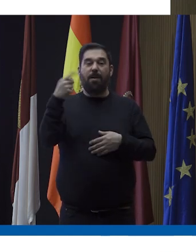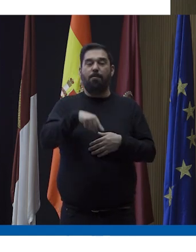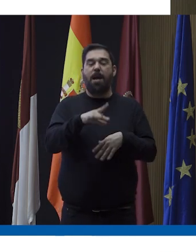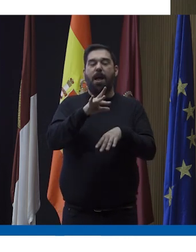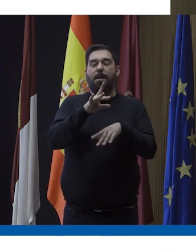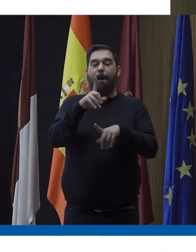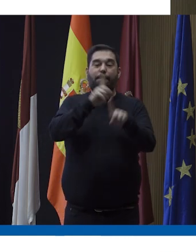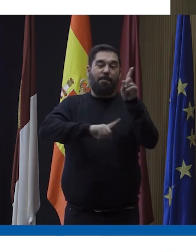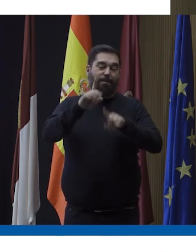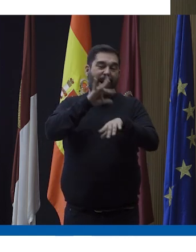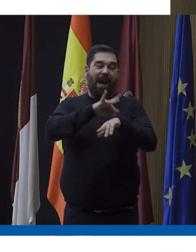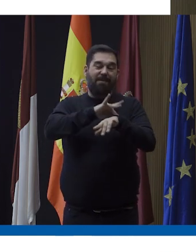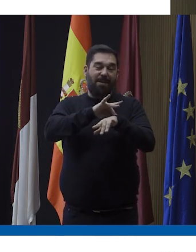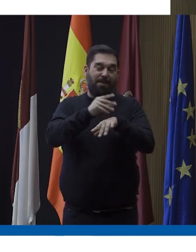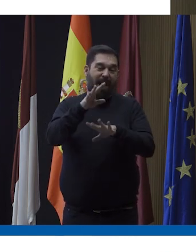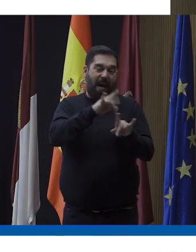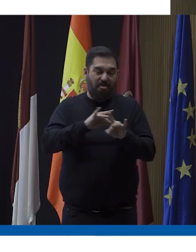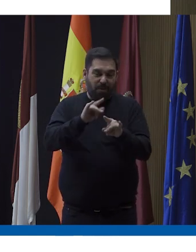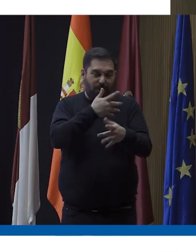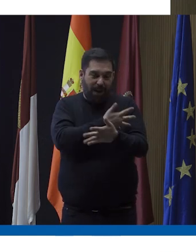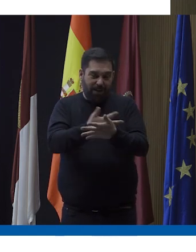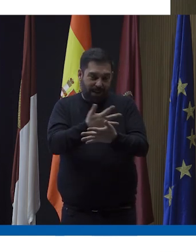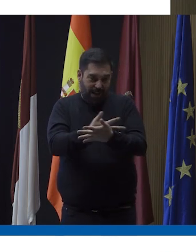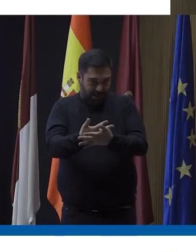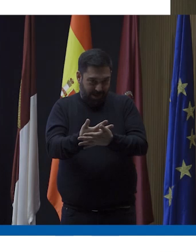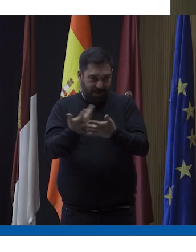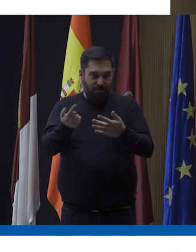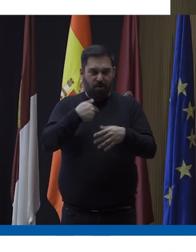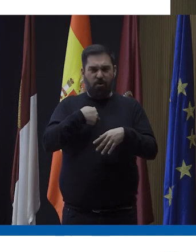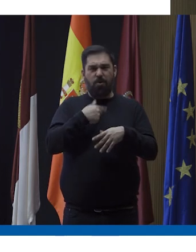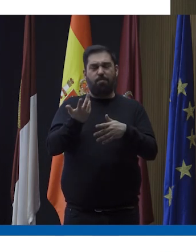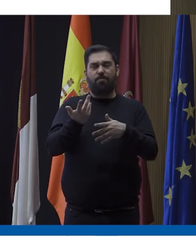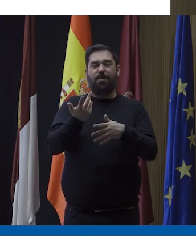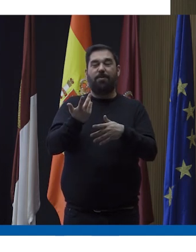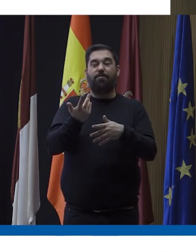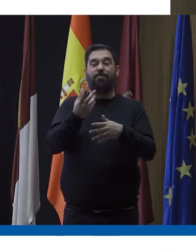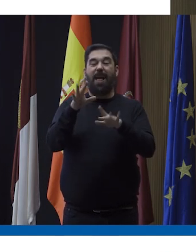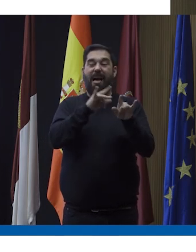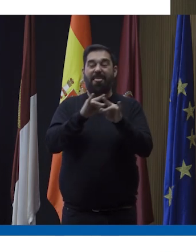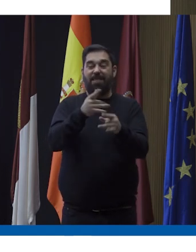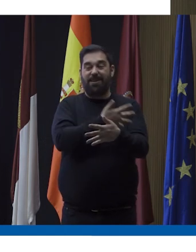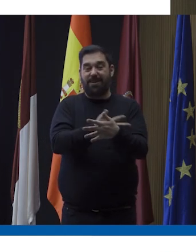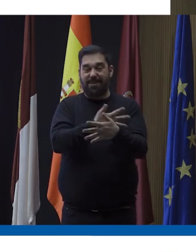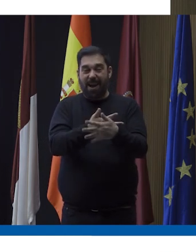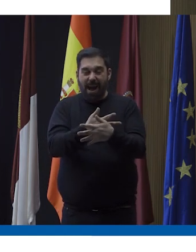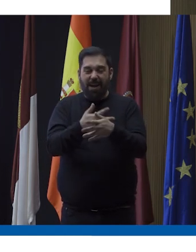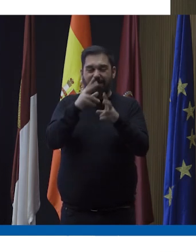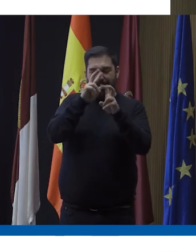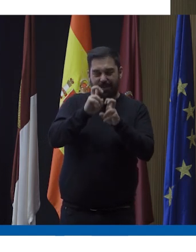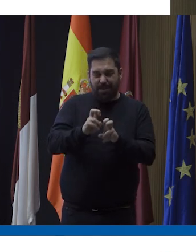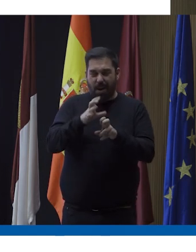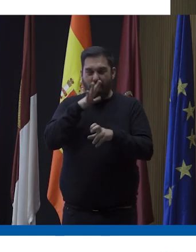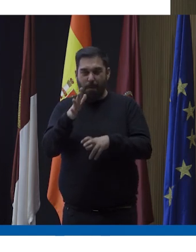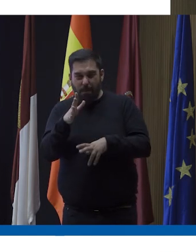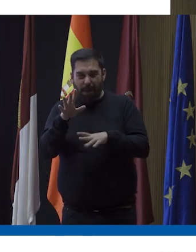¿no?, muchas cosas de la diabetes y la gente cuenta, pues yo soy diabético o estoy aquí en estudio porque parece que me da un poquito el